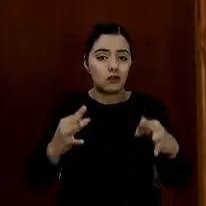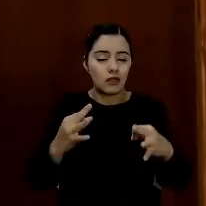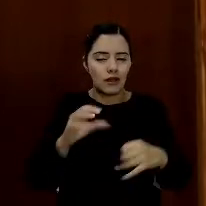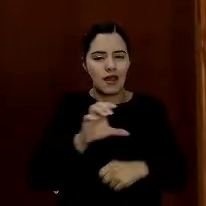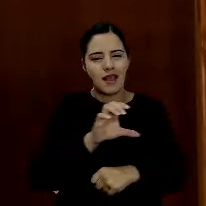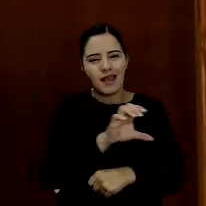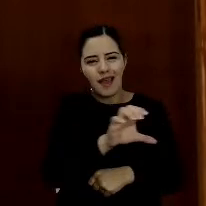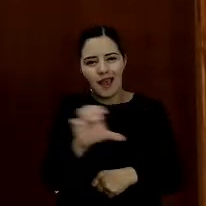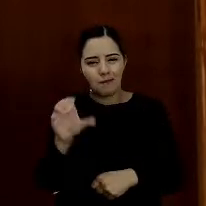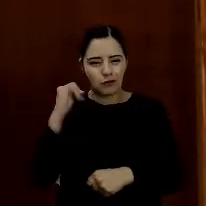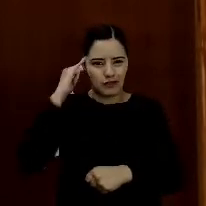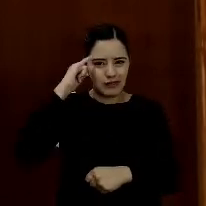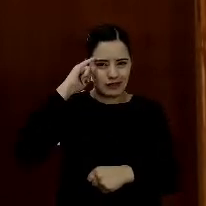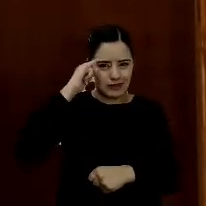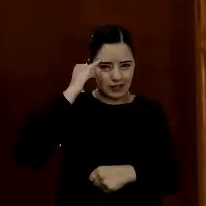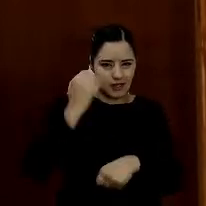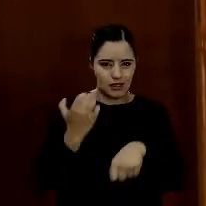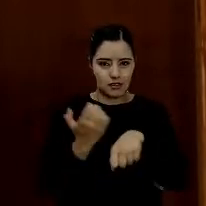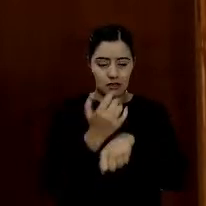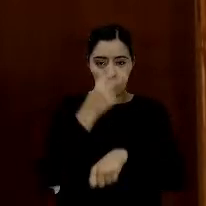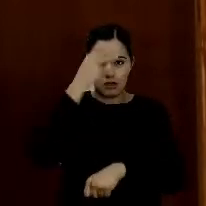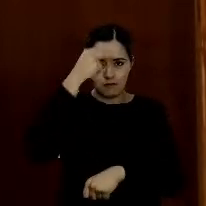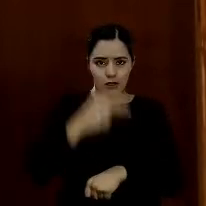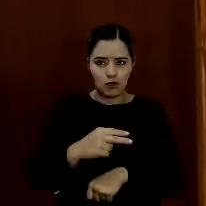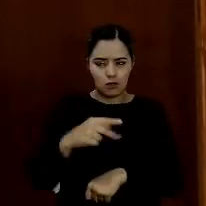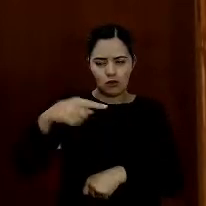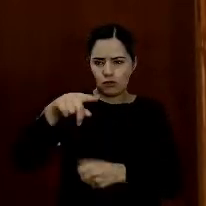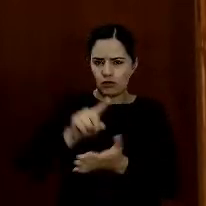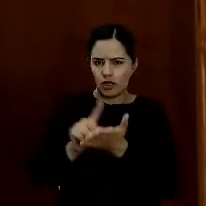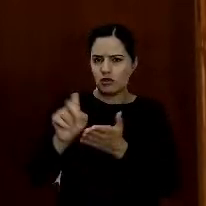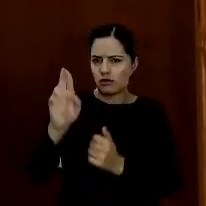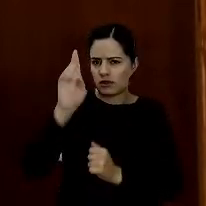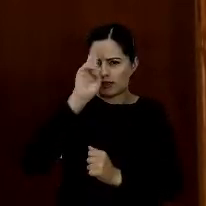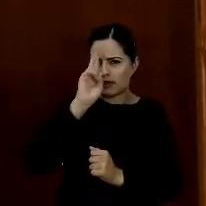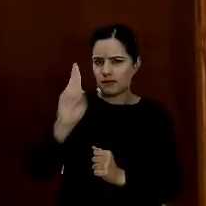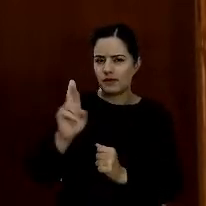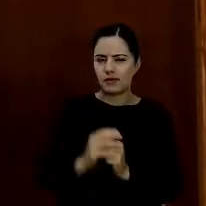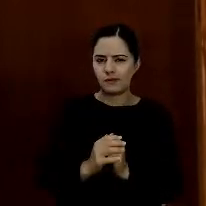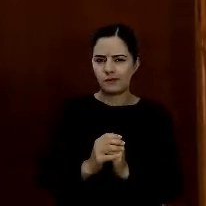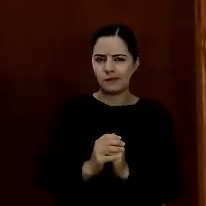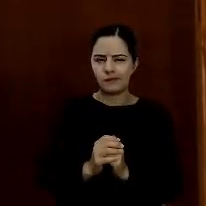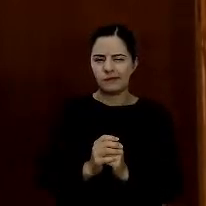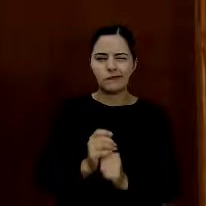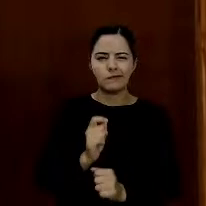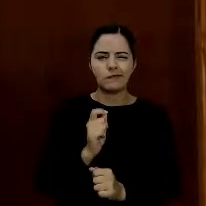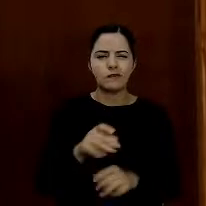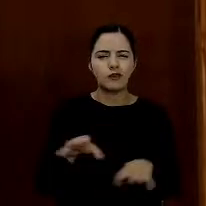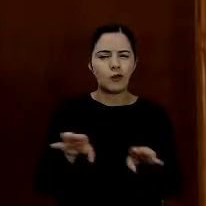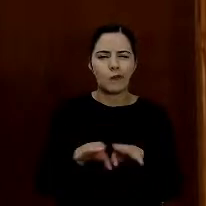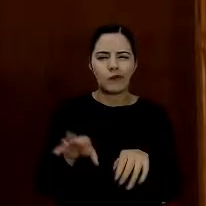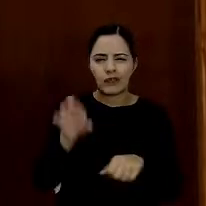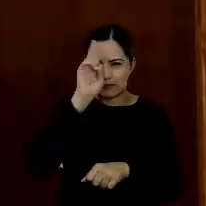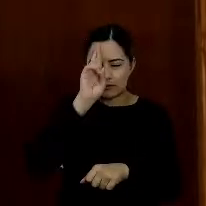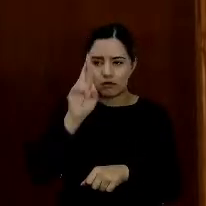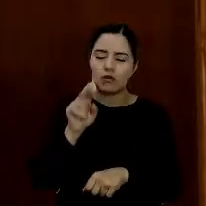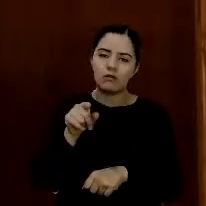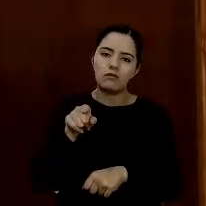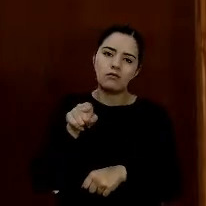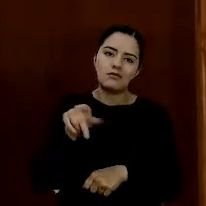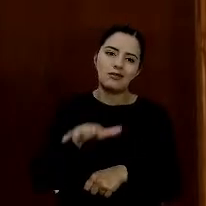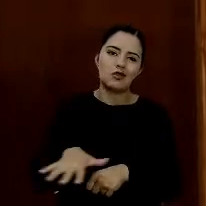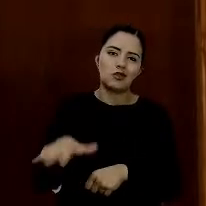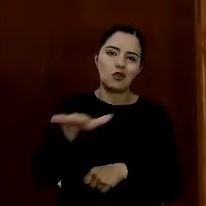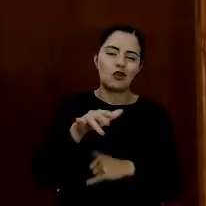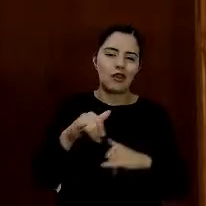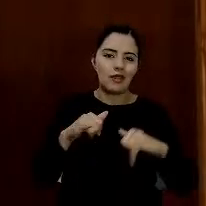indígenas de nuestro Estado de México en lo relacionado a la gestión de sus territorios